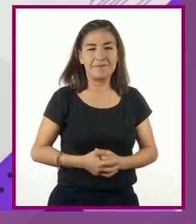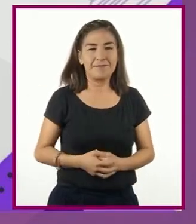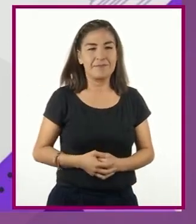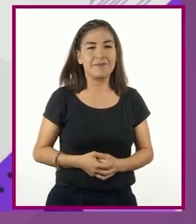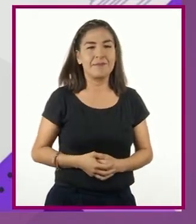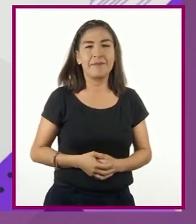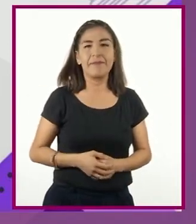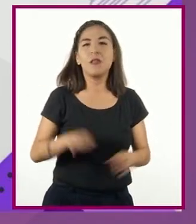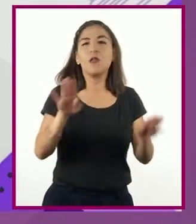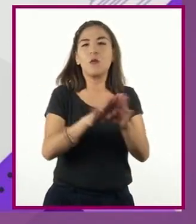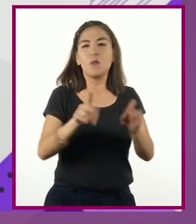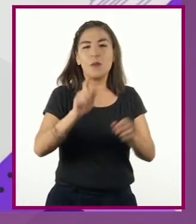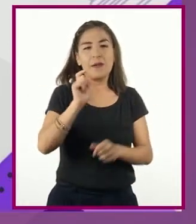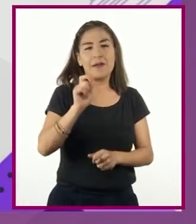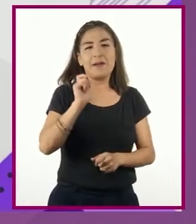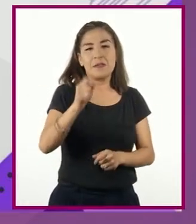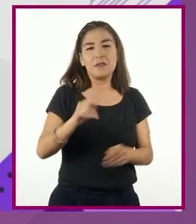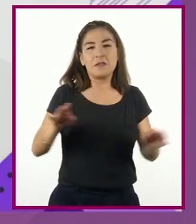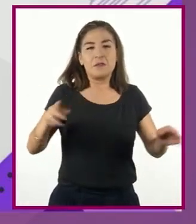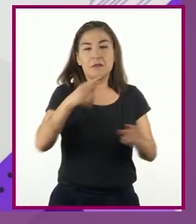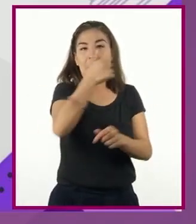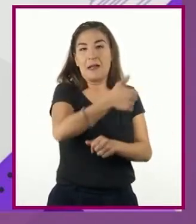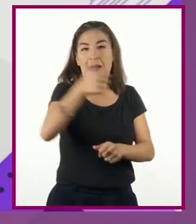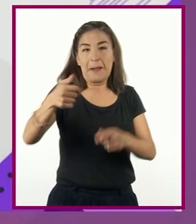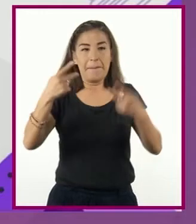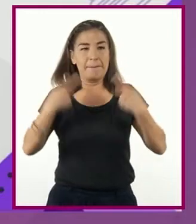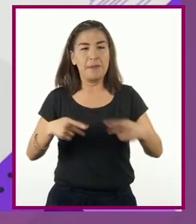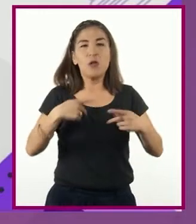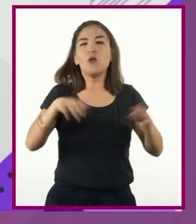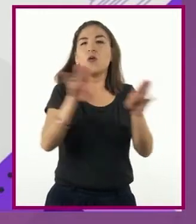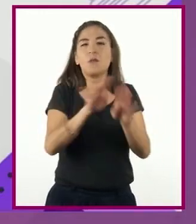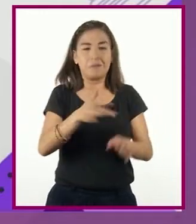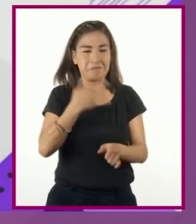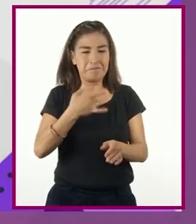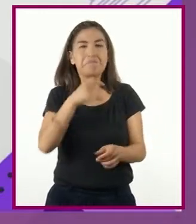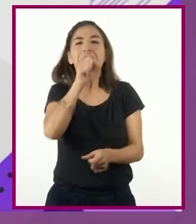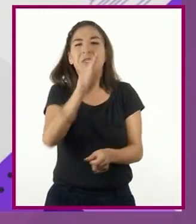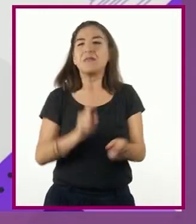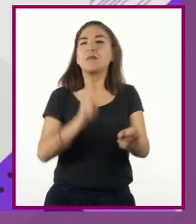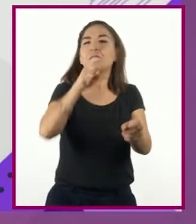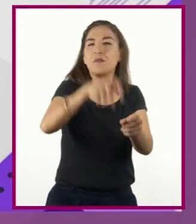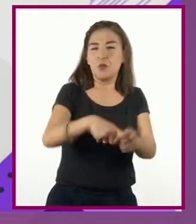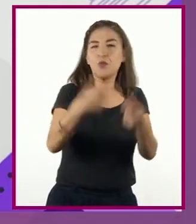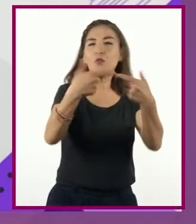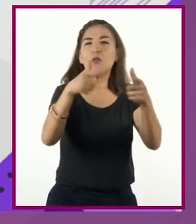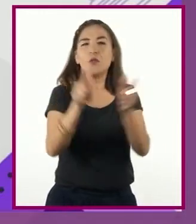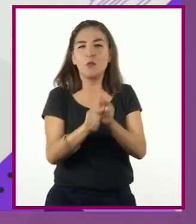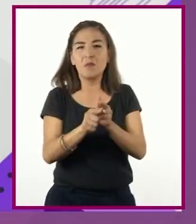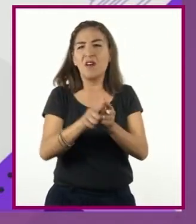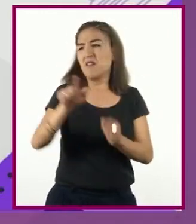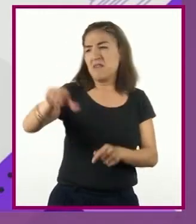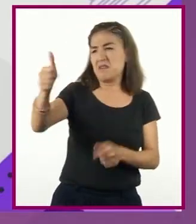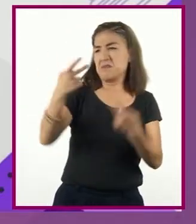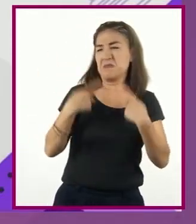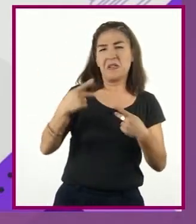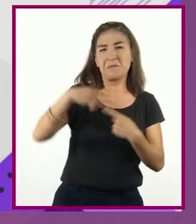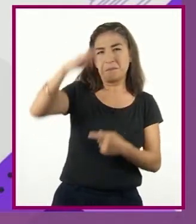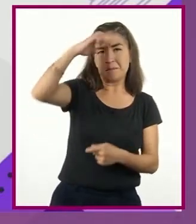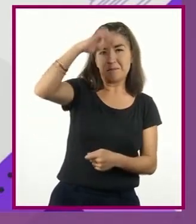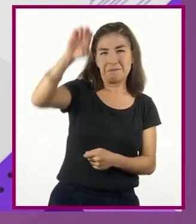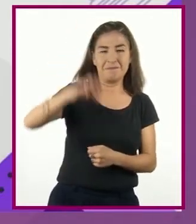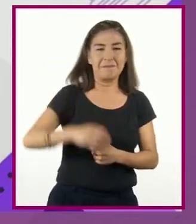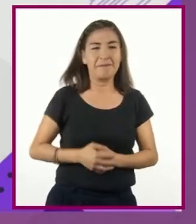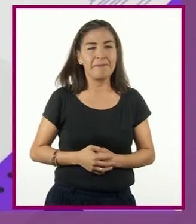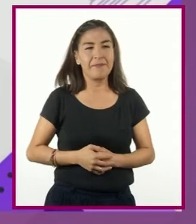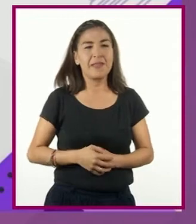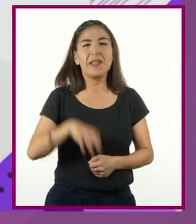la identificación. Sus integrantes se sienten parte del grupo y se diferencian de quienes no lo son. La